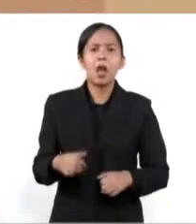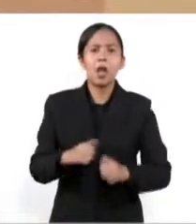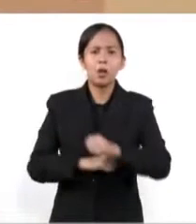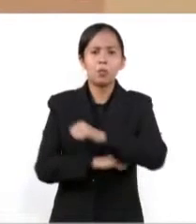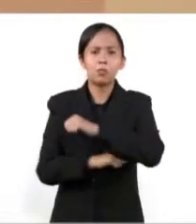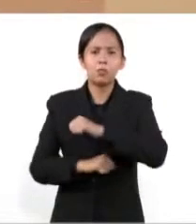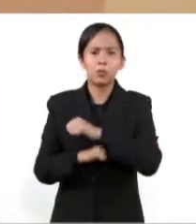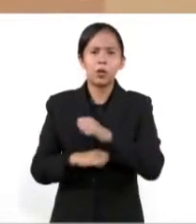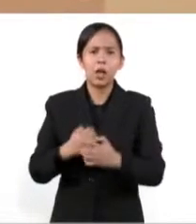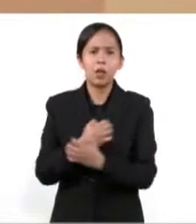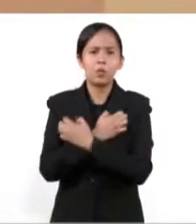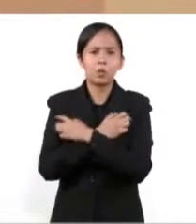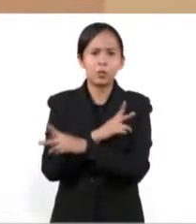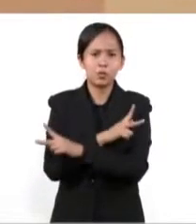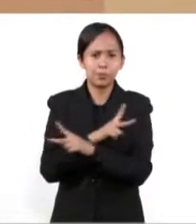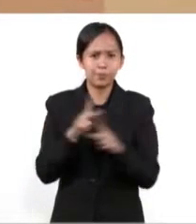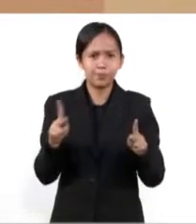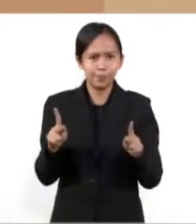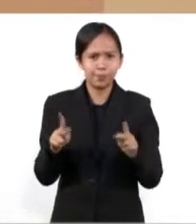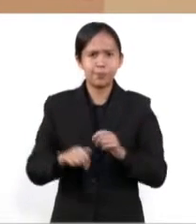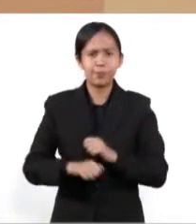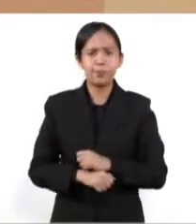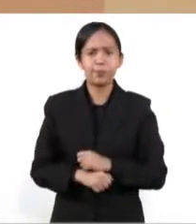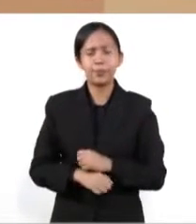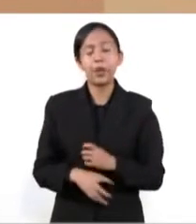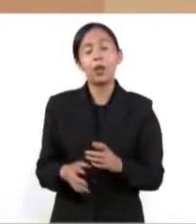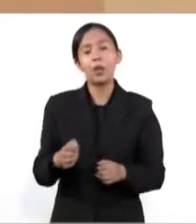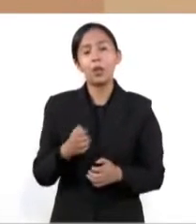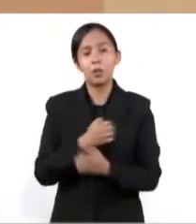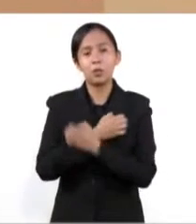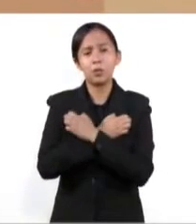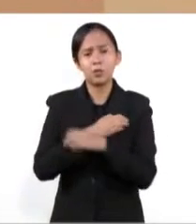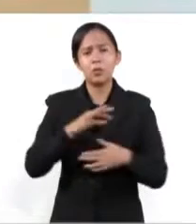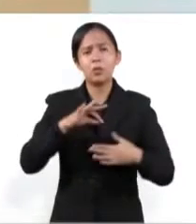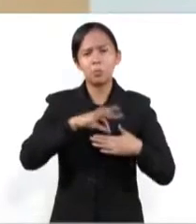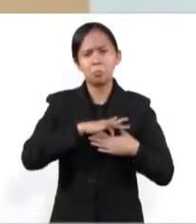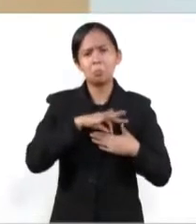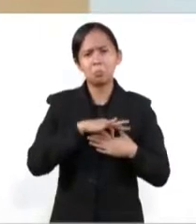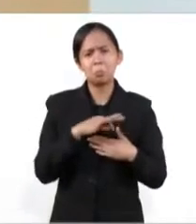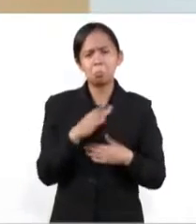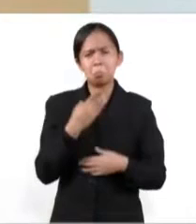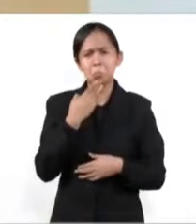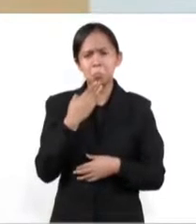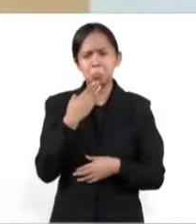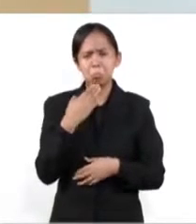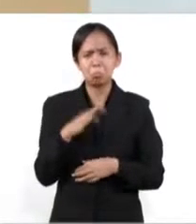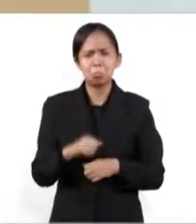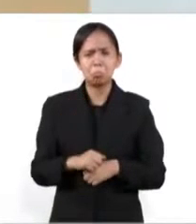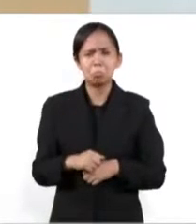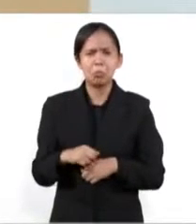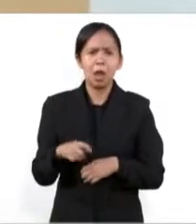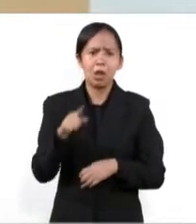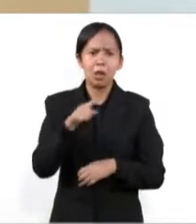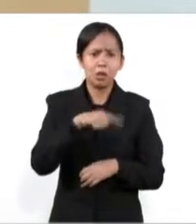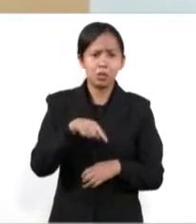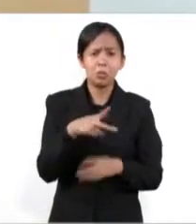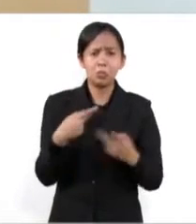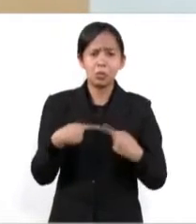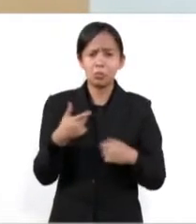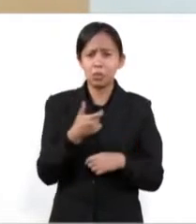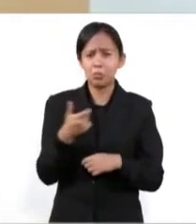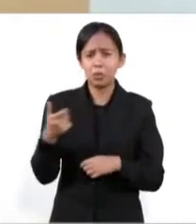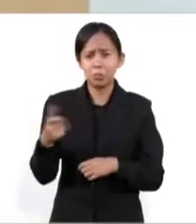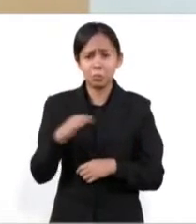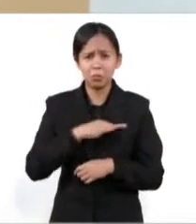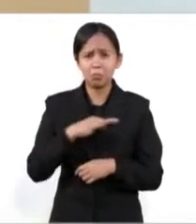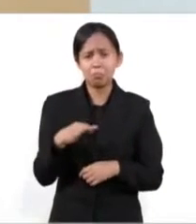educación pública. La educación privada está bien que exista, quien tenga recursos y lo